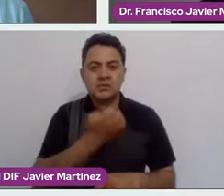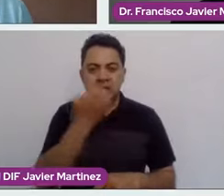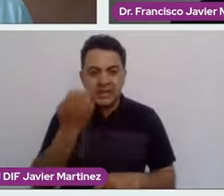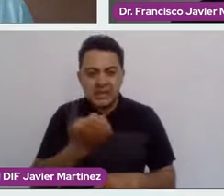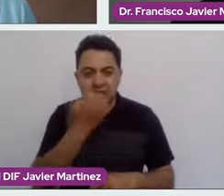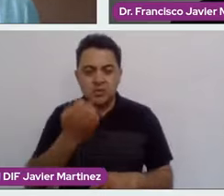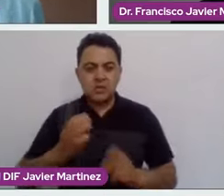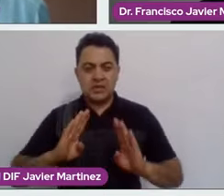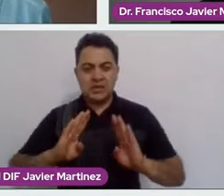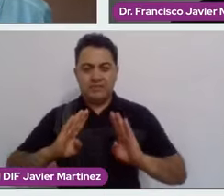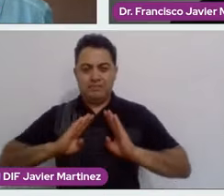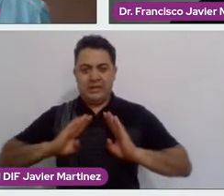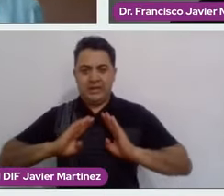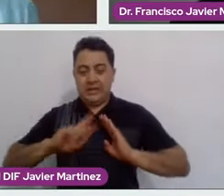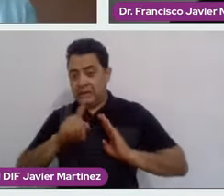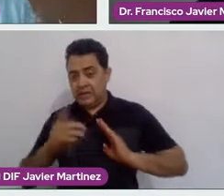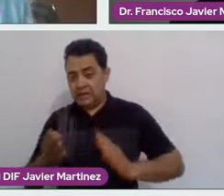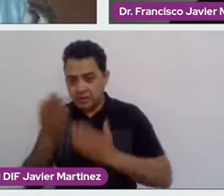otorrinolaringología